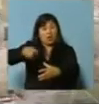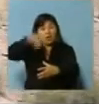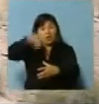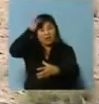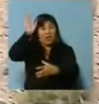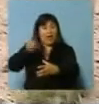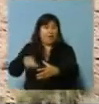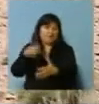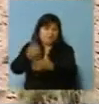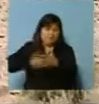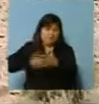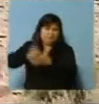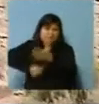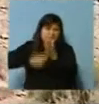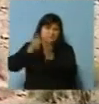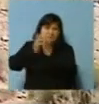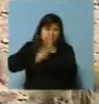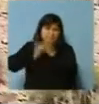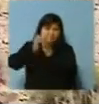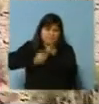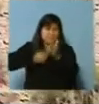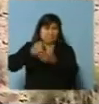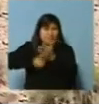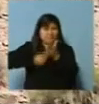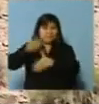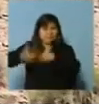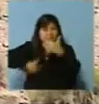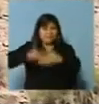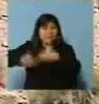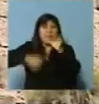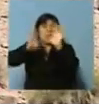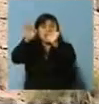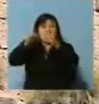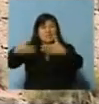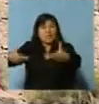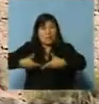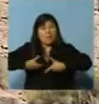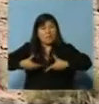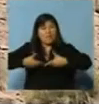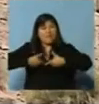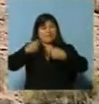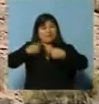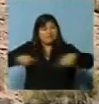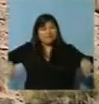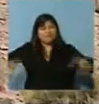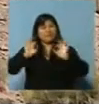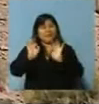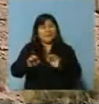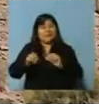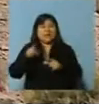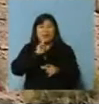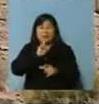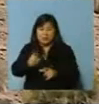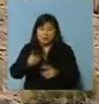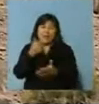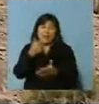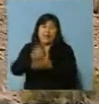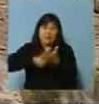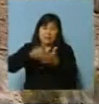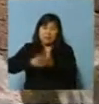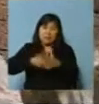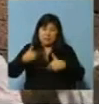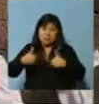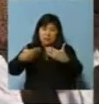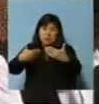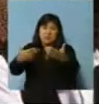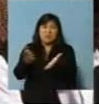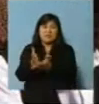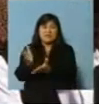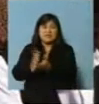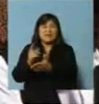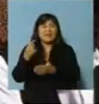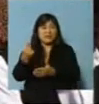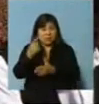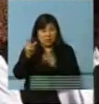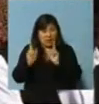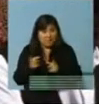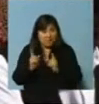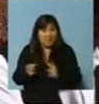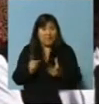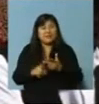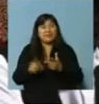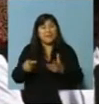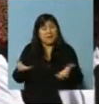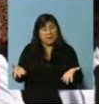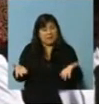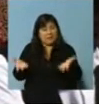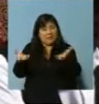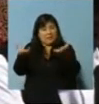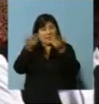que están permanentemente llevando proyectos, permanentemente trabajando ellos mismos para poder superarse